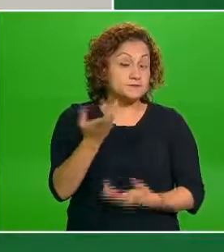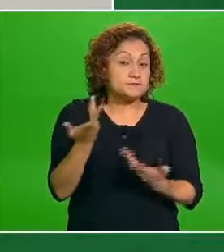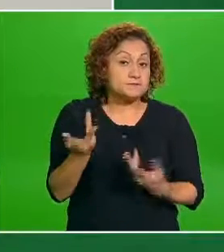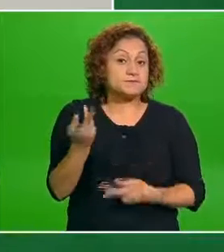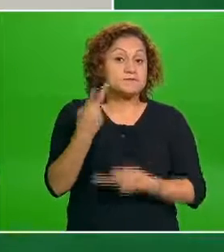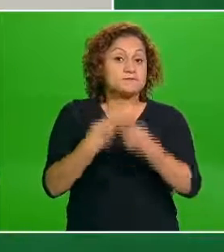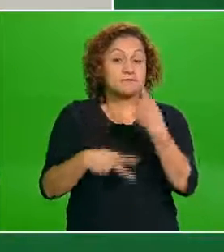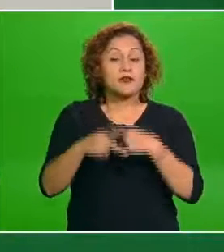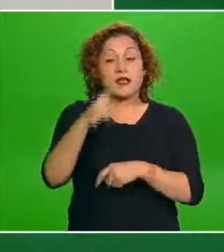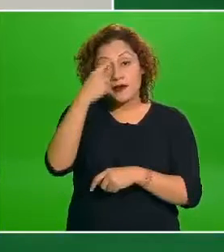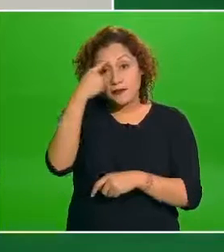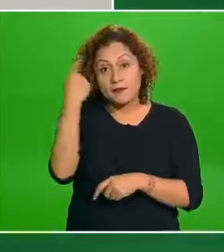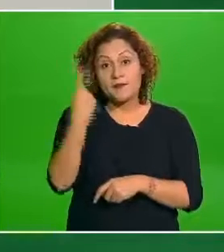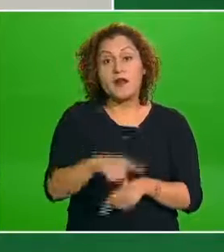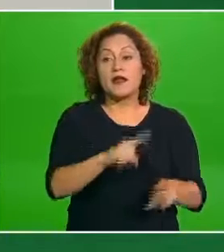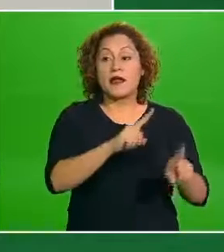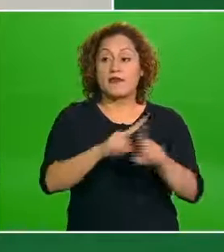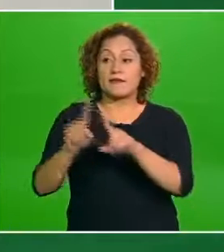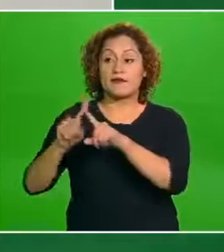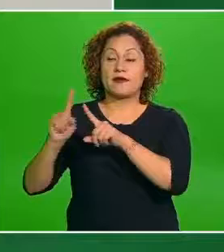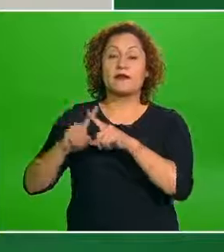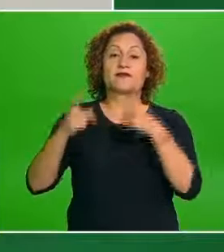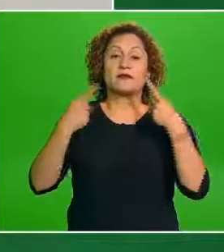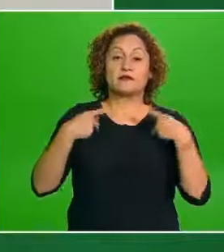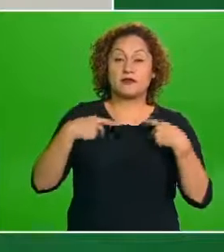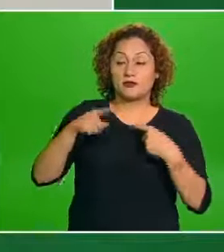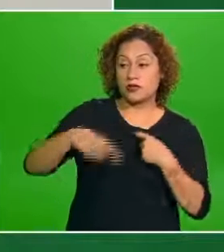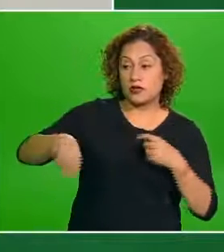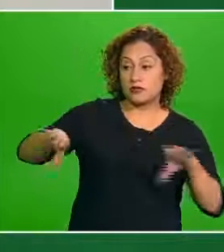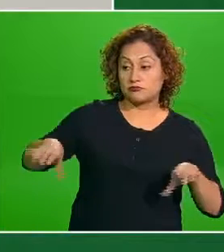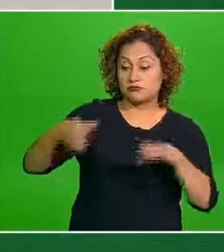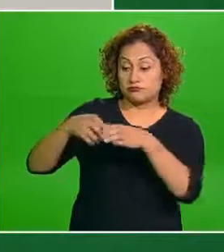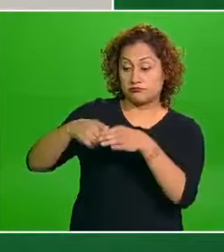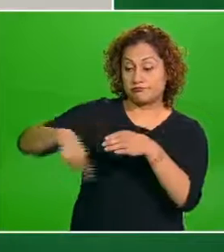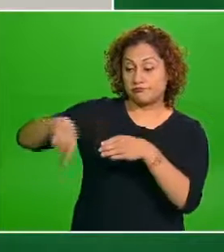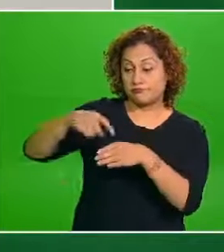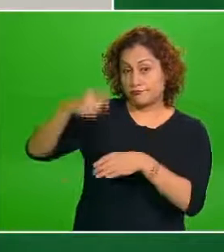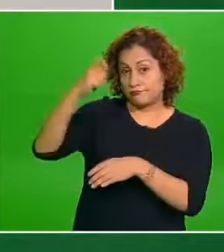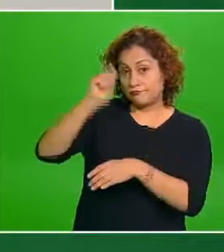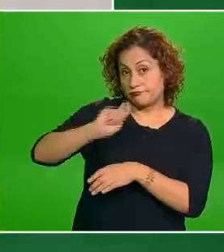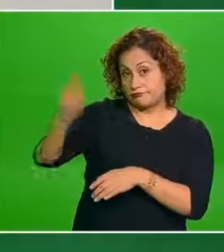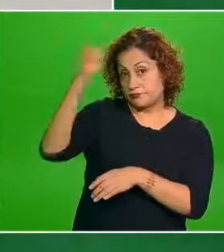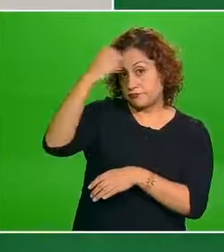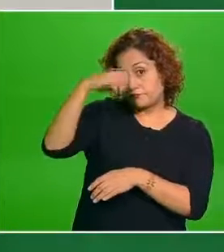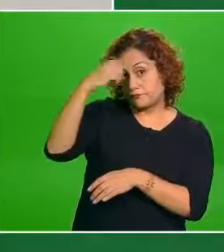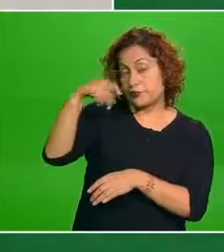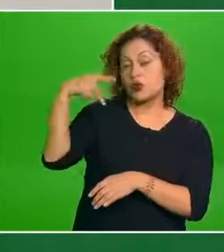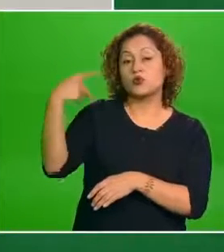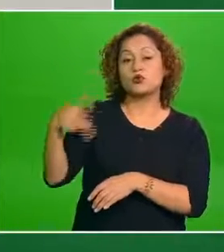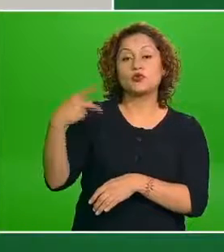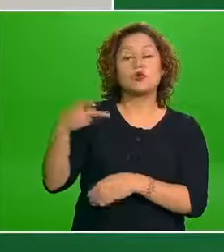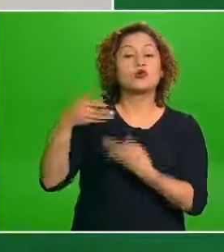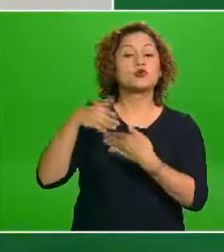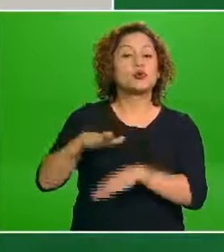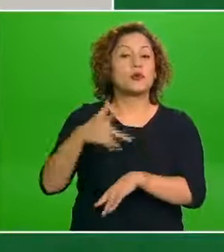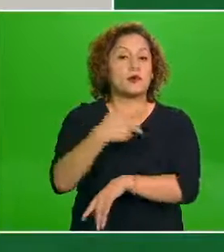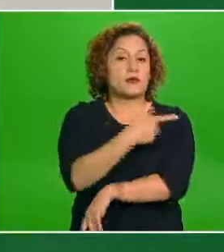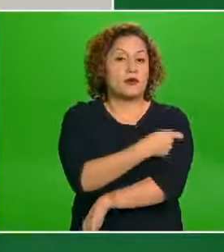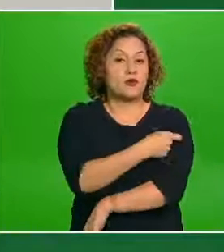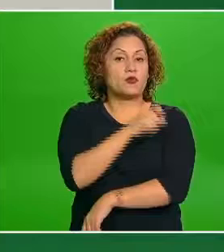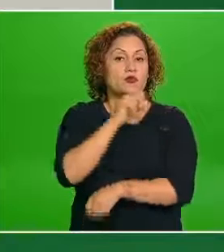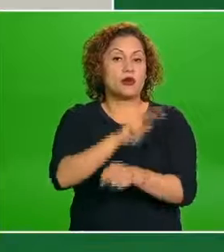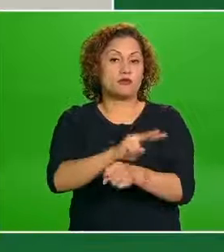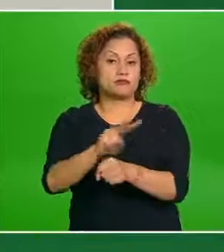aquellos grupos que contribuyen con su expertise técnico en el tema de la aplicación de la vacuna, el seguimiento,